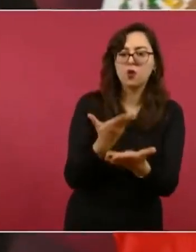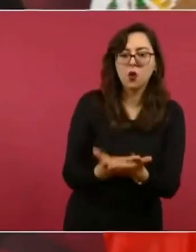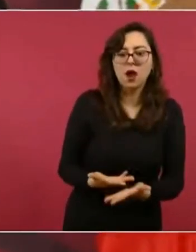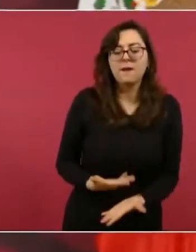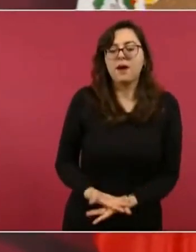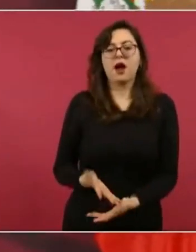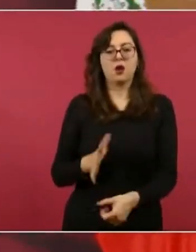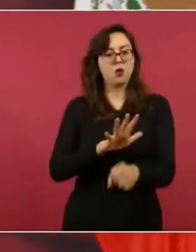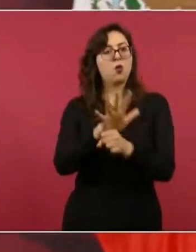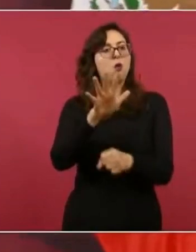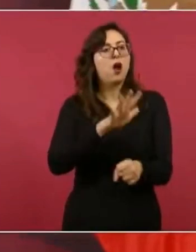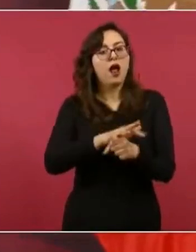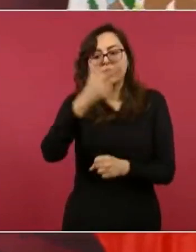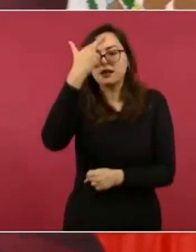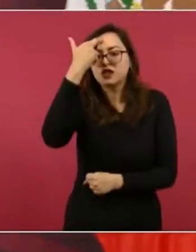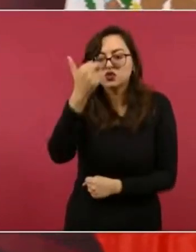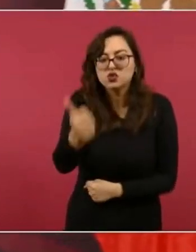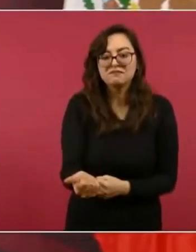pura